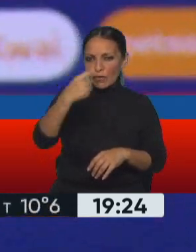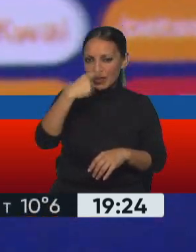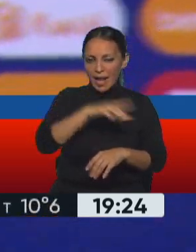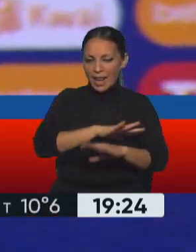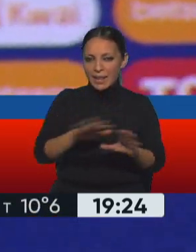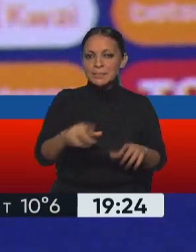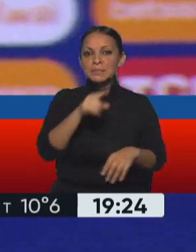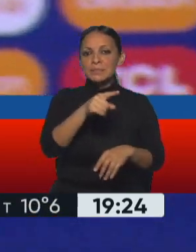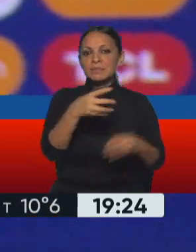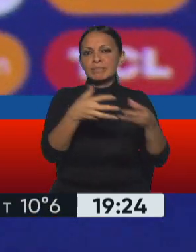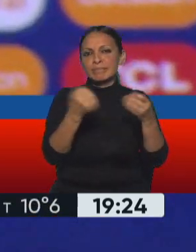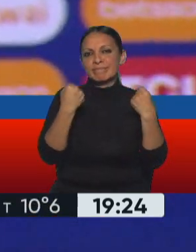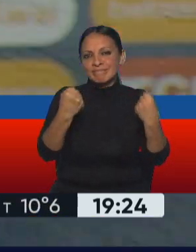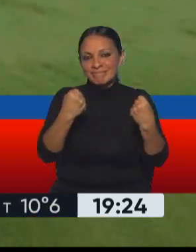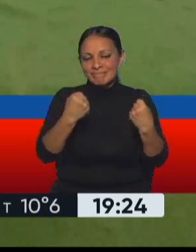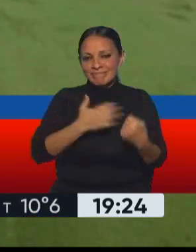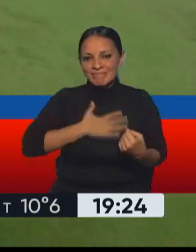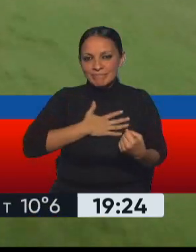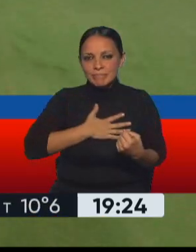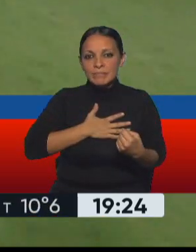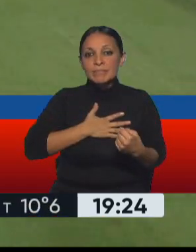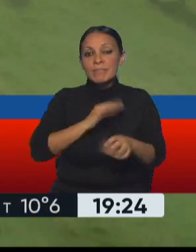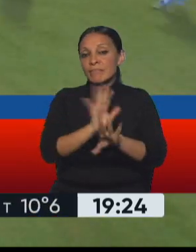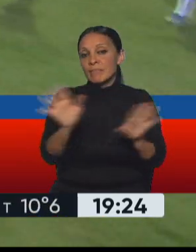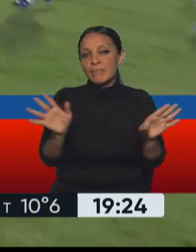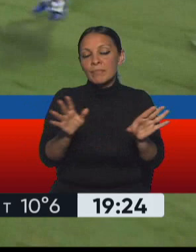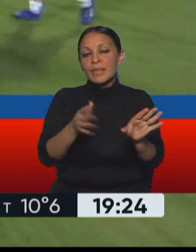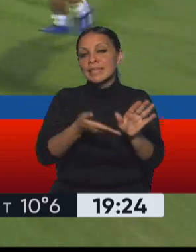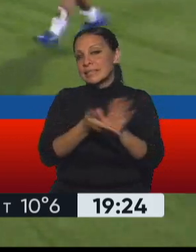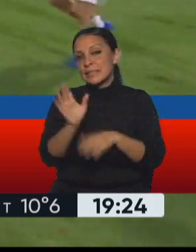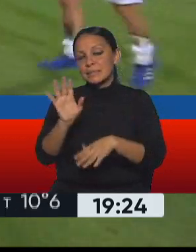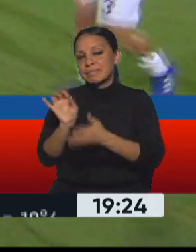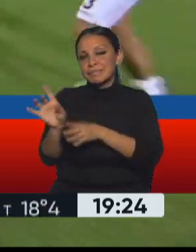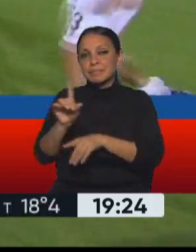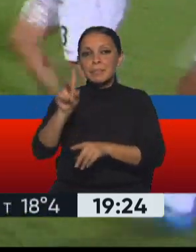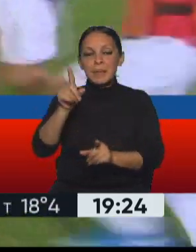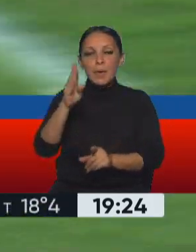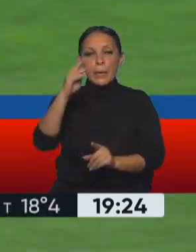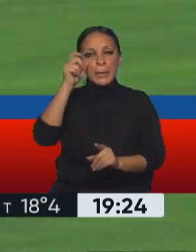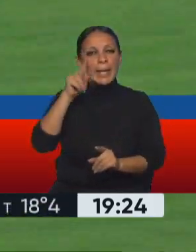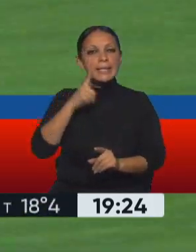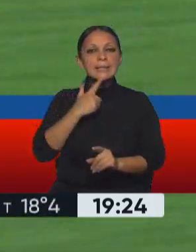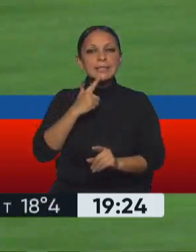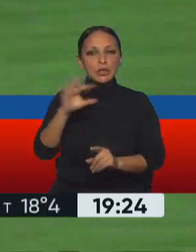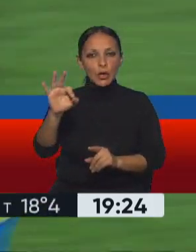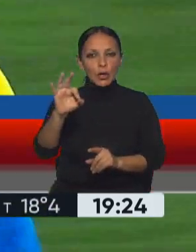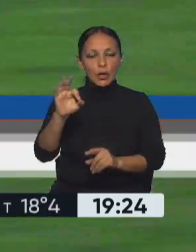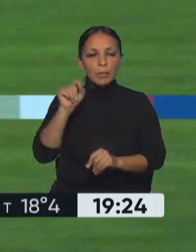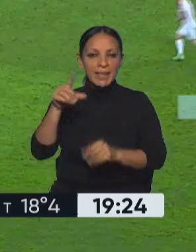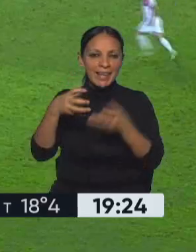festeja, se va de la competición otro argentino como Eduardo Berizzo, que realmente dejó muchísimo para este